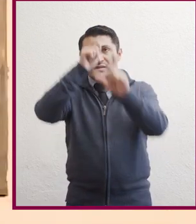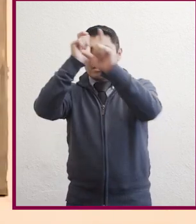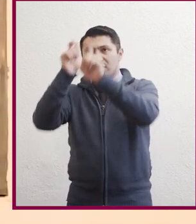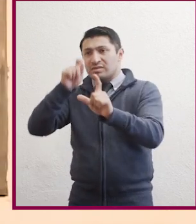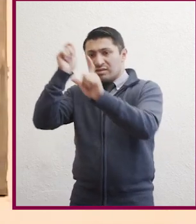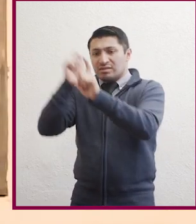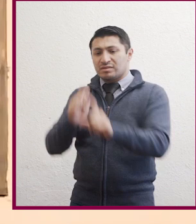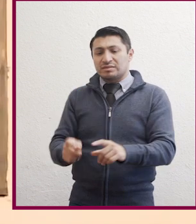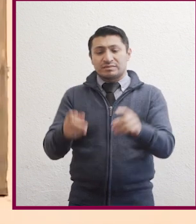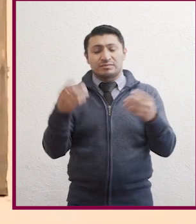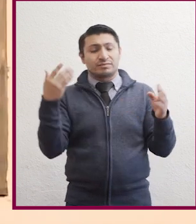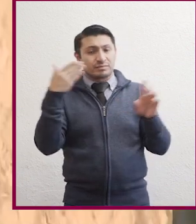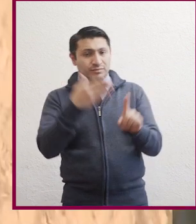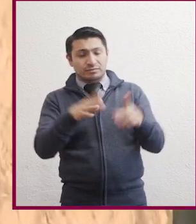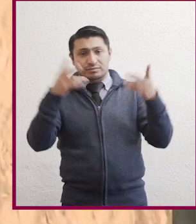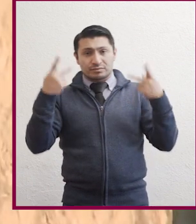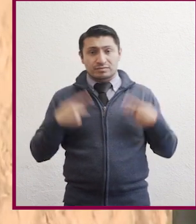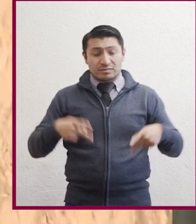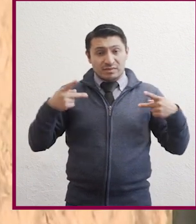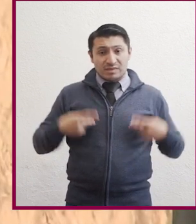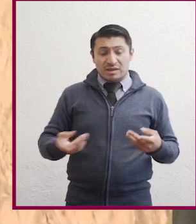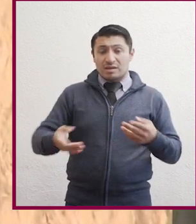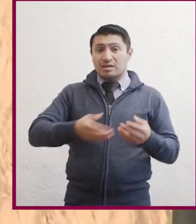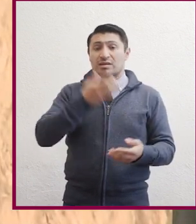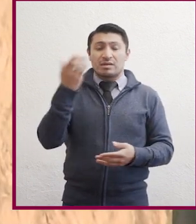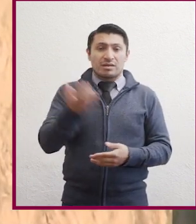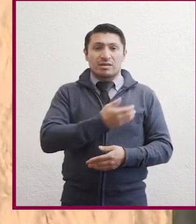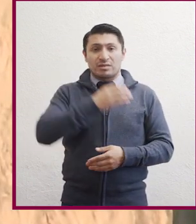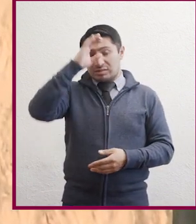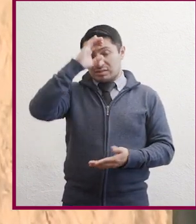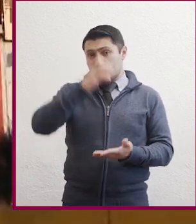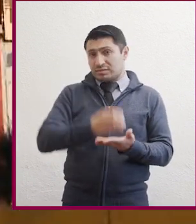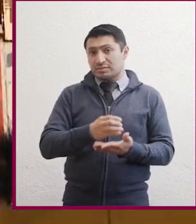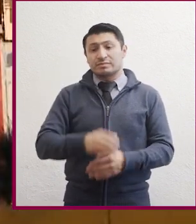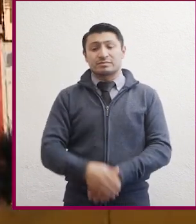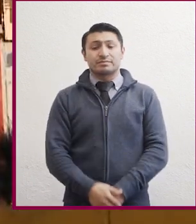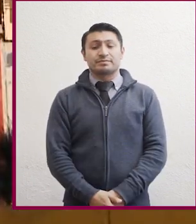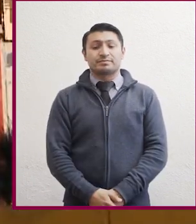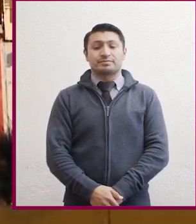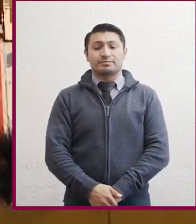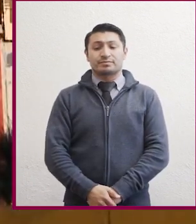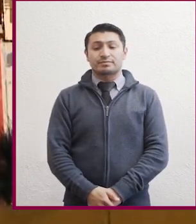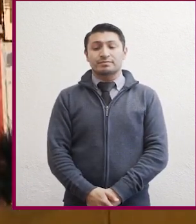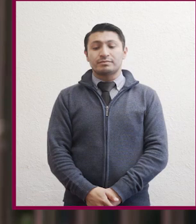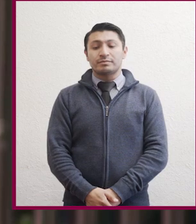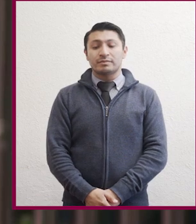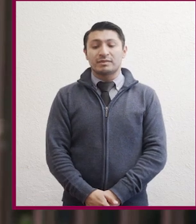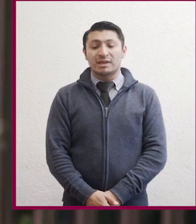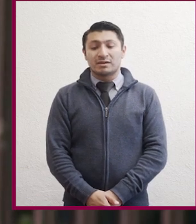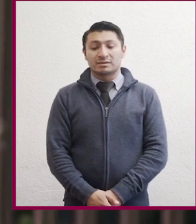y figuras inspirados en personajes y escenas de la tradición católica.